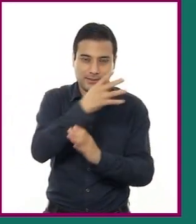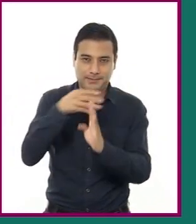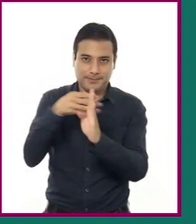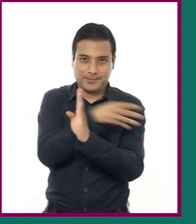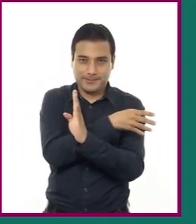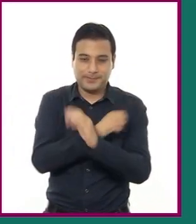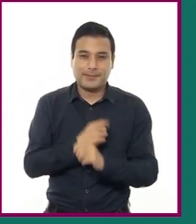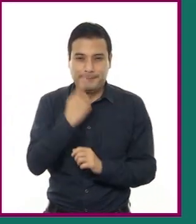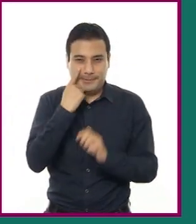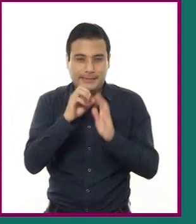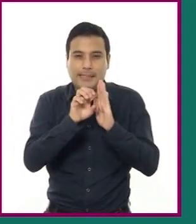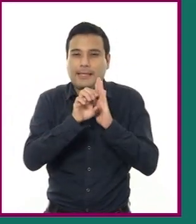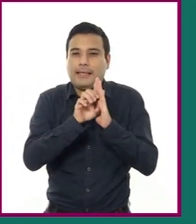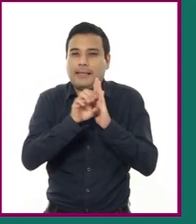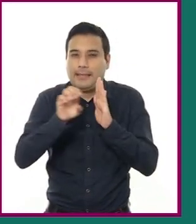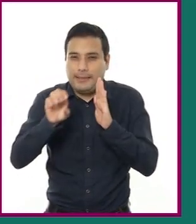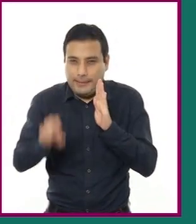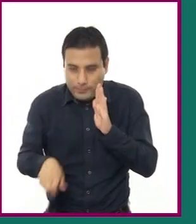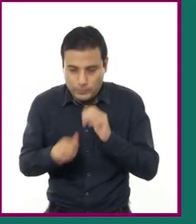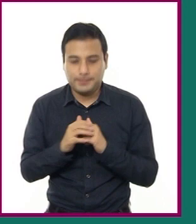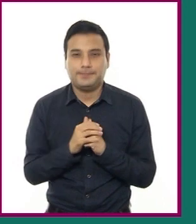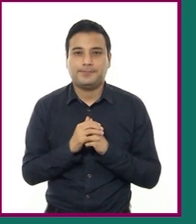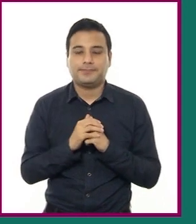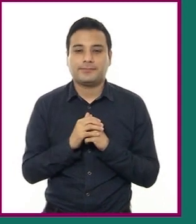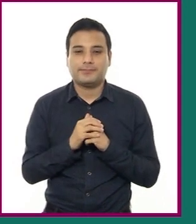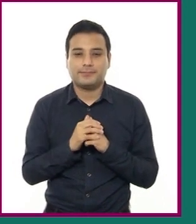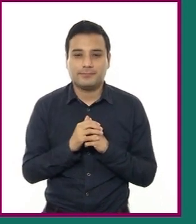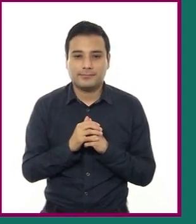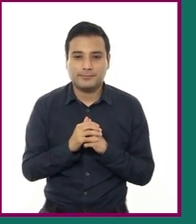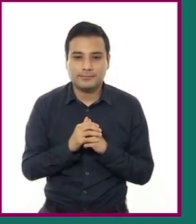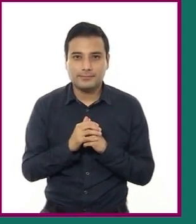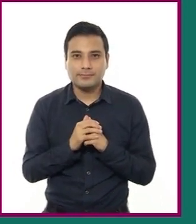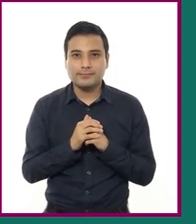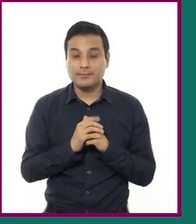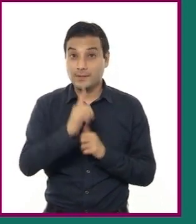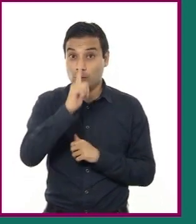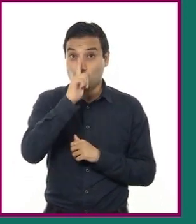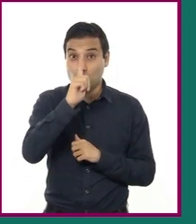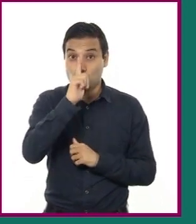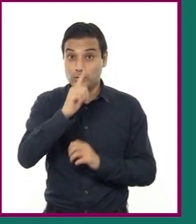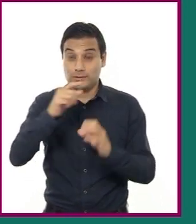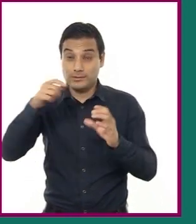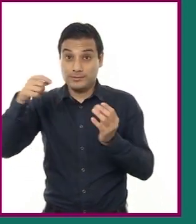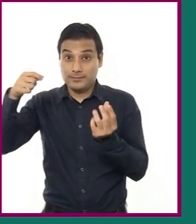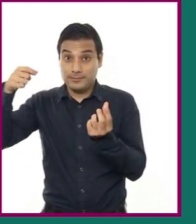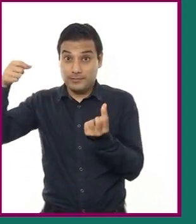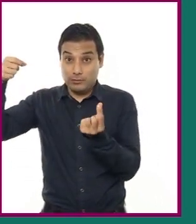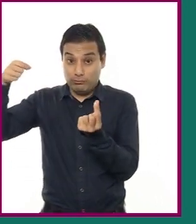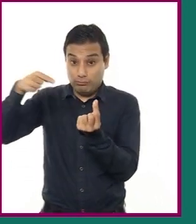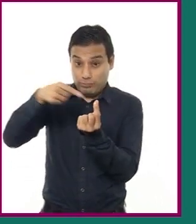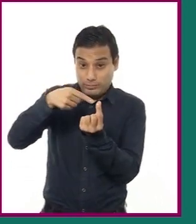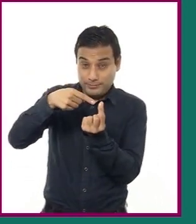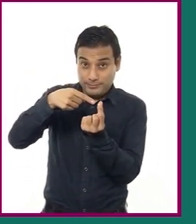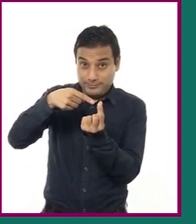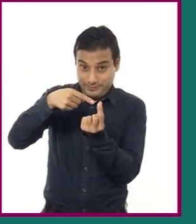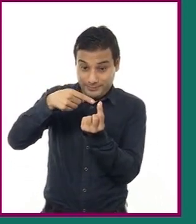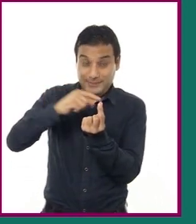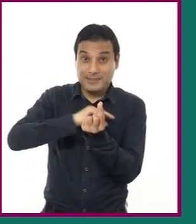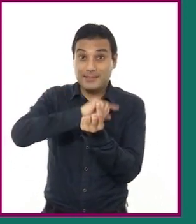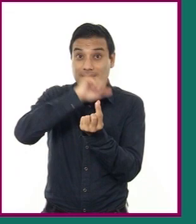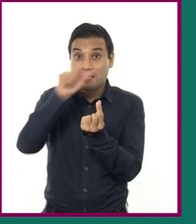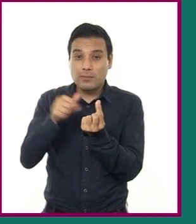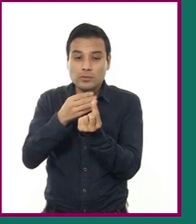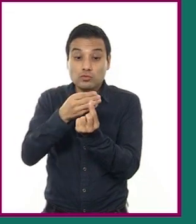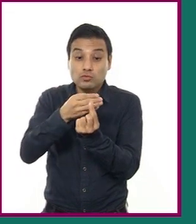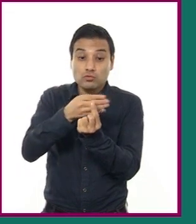Si midiéramos el ángulo que se forma entre el haz de la luz que entra y con el que podemos percibir la luz nosotros